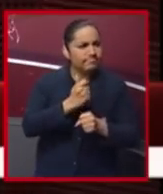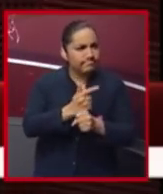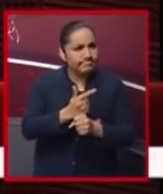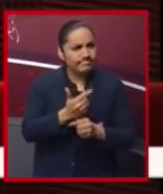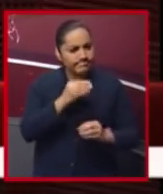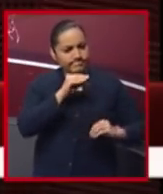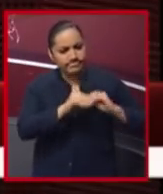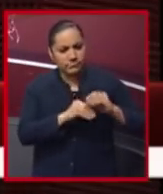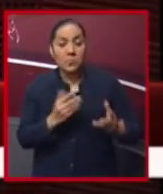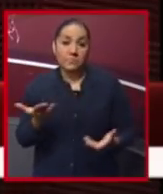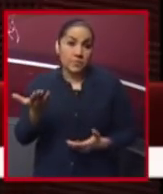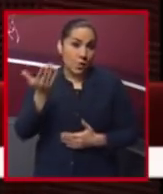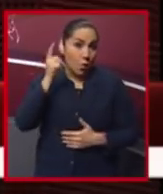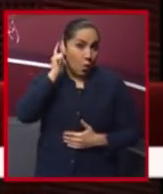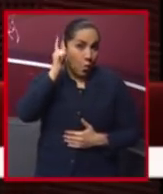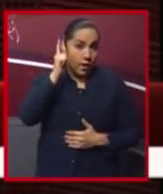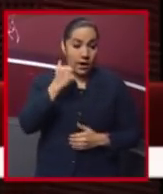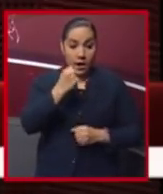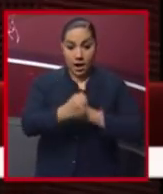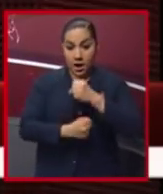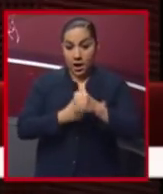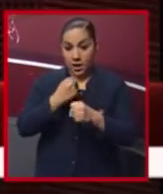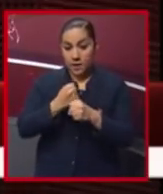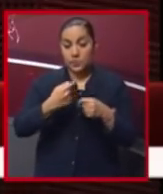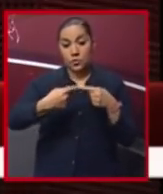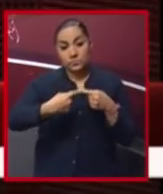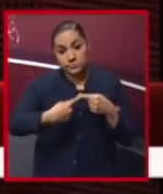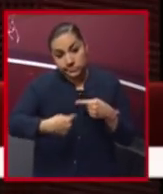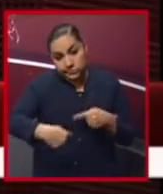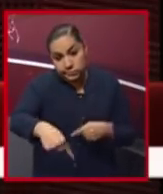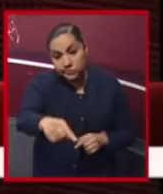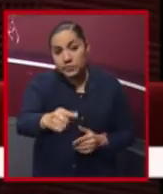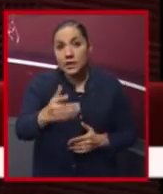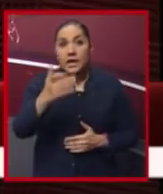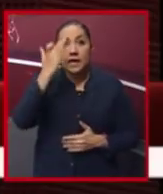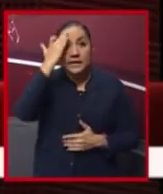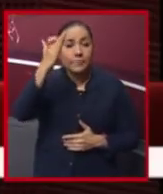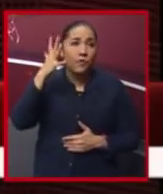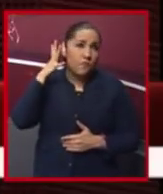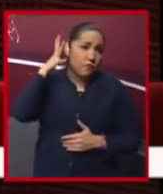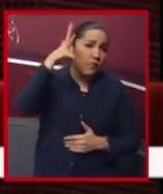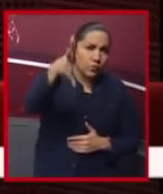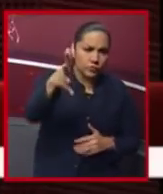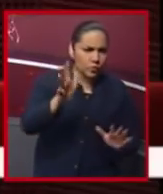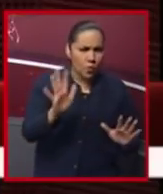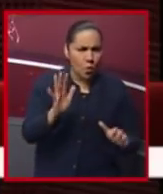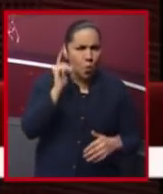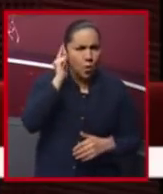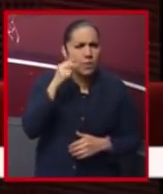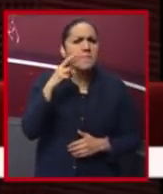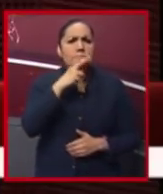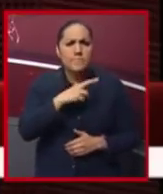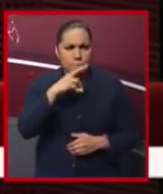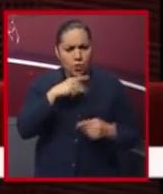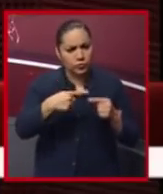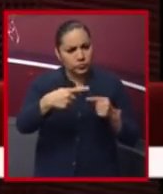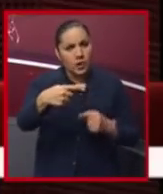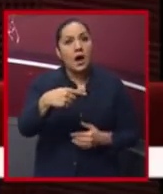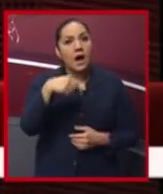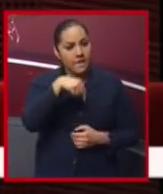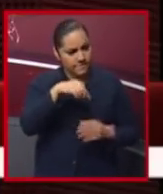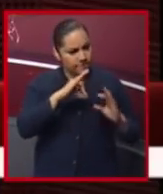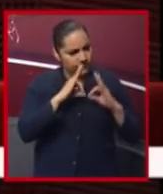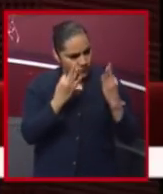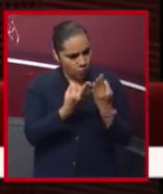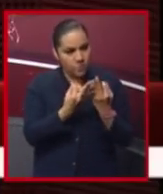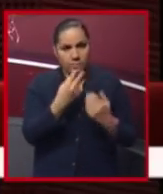de los próximos años, no dentro de mucho, dentro de poco, a hablar del modelo mexicano contra